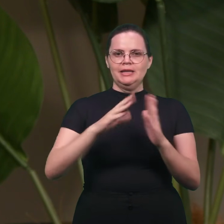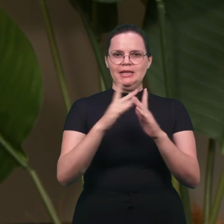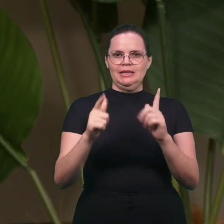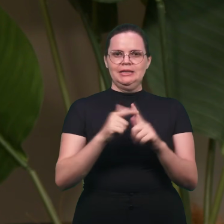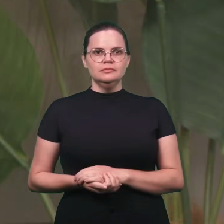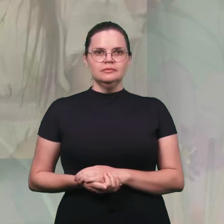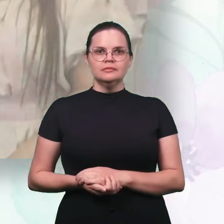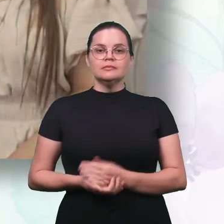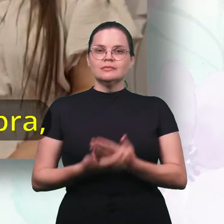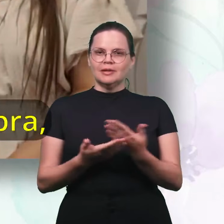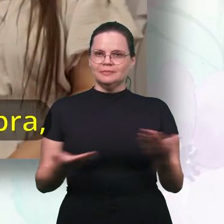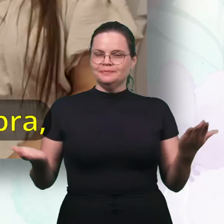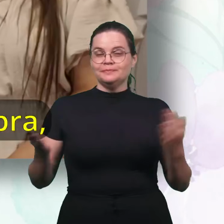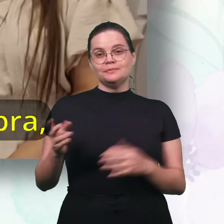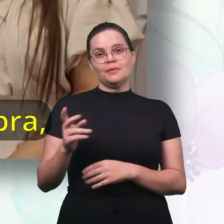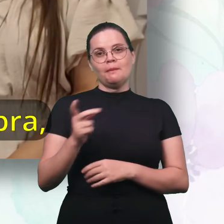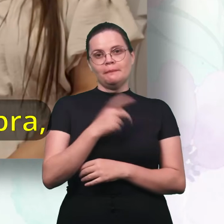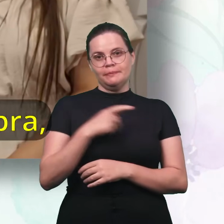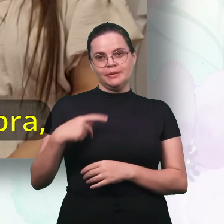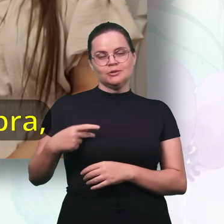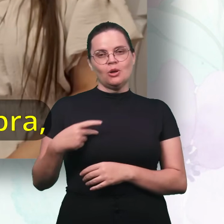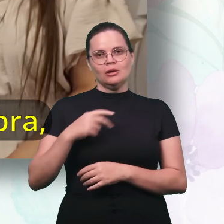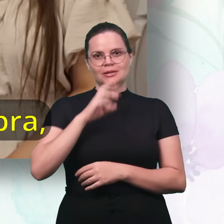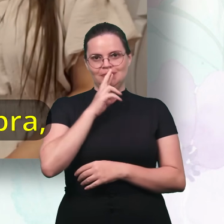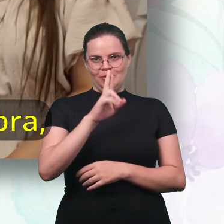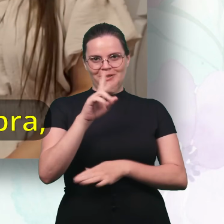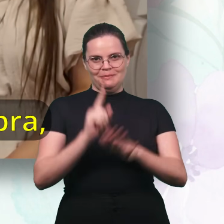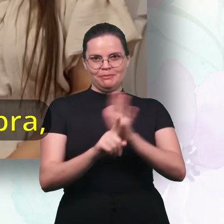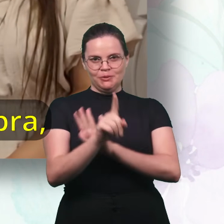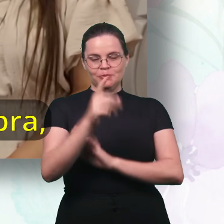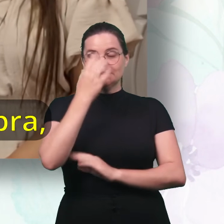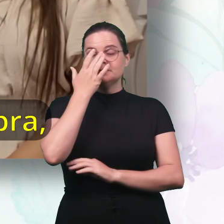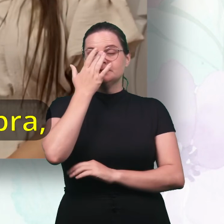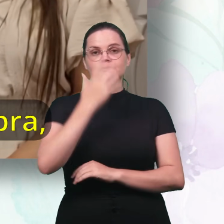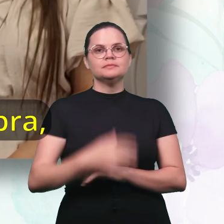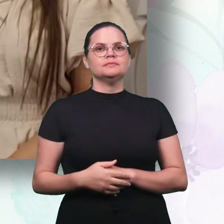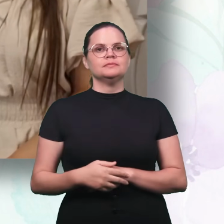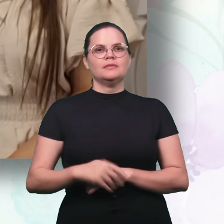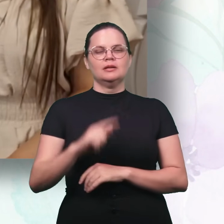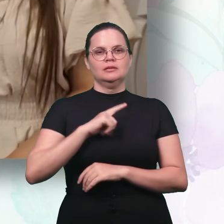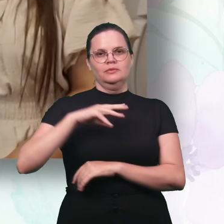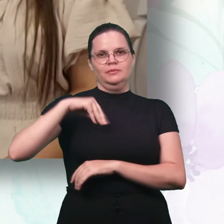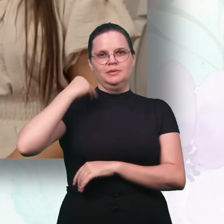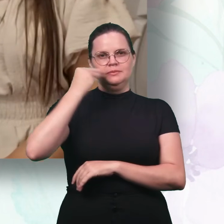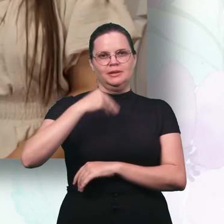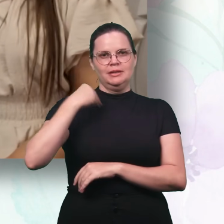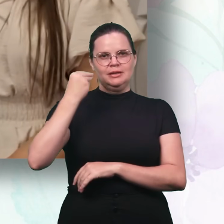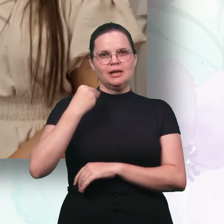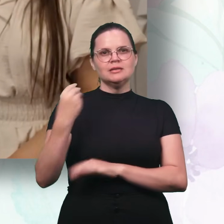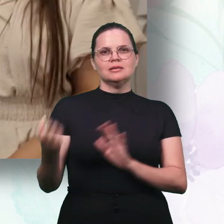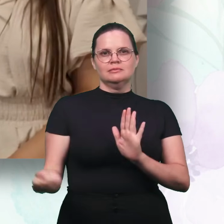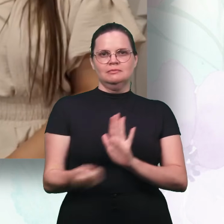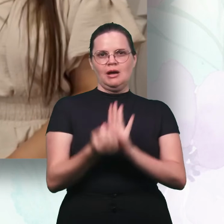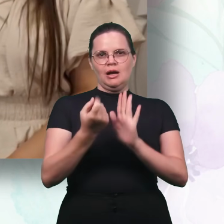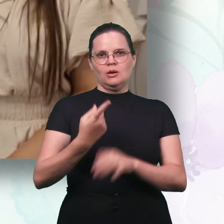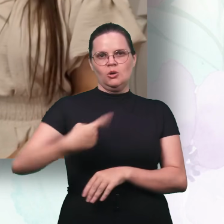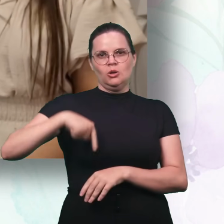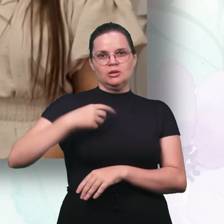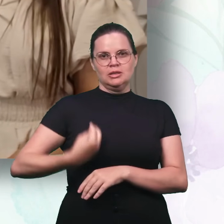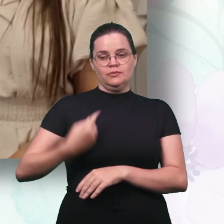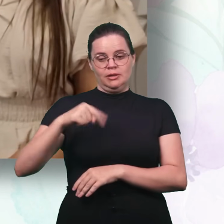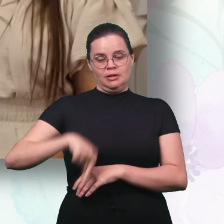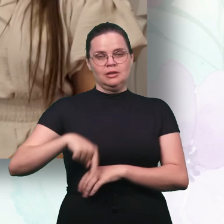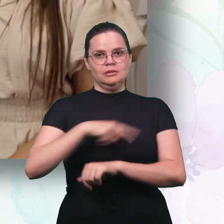Chile. Pastor Márcio, respondiendo a su pregunta, una de las grandes experiencias que vivimos acá en